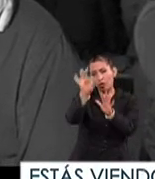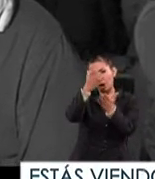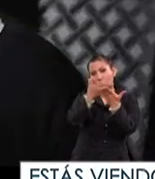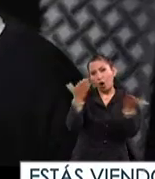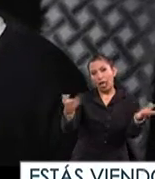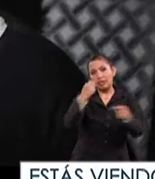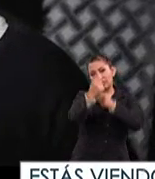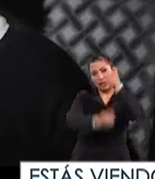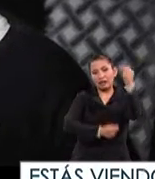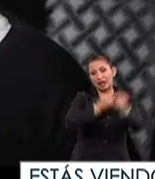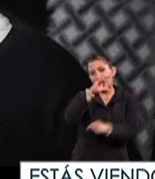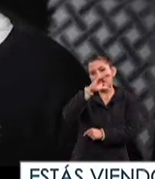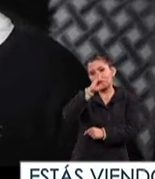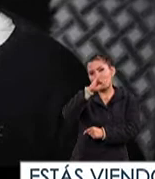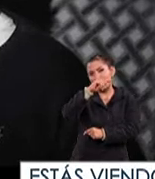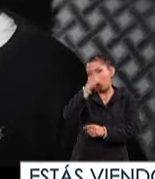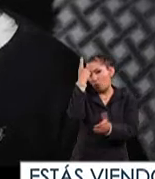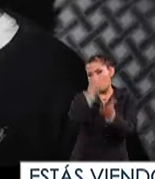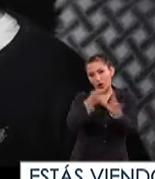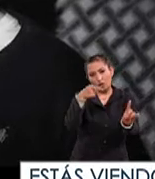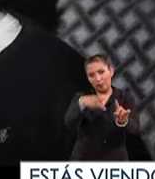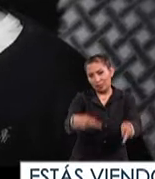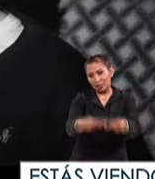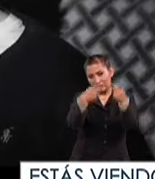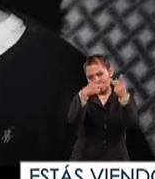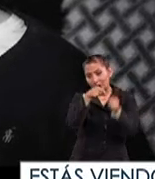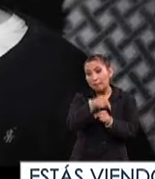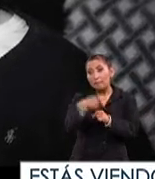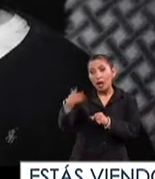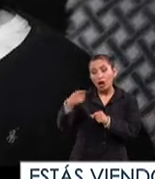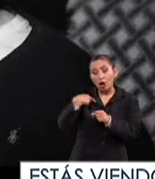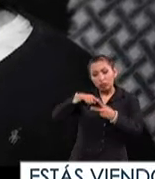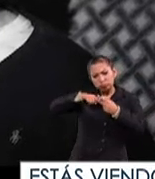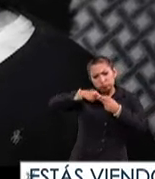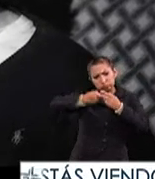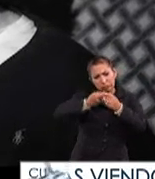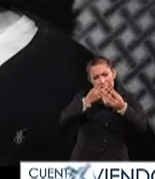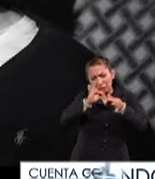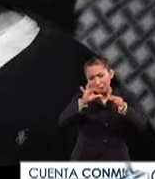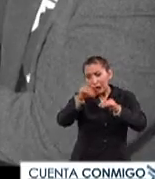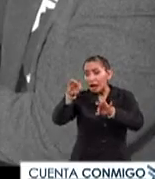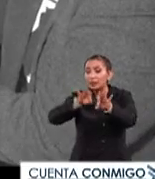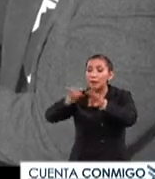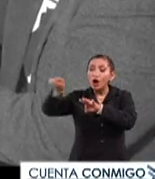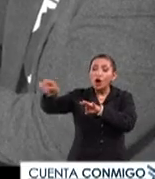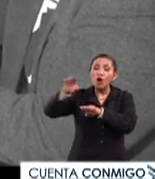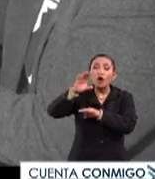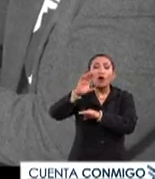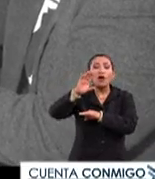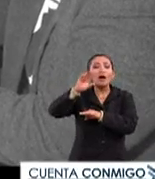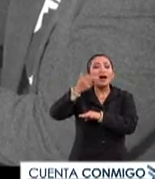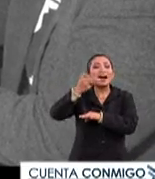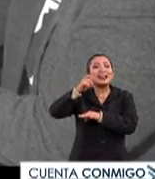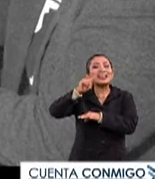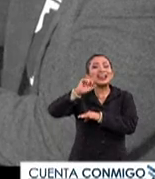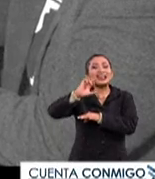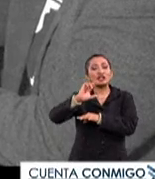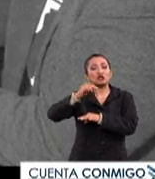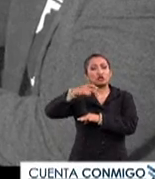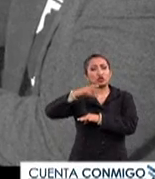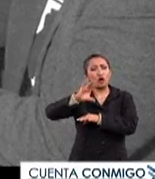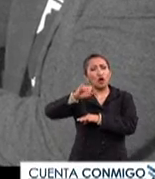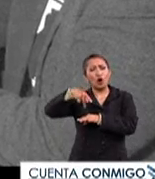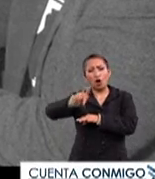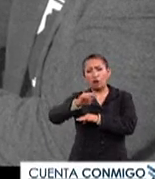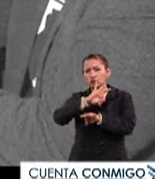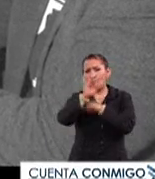ahora solo en la tienda de la Cineteca, pero da una introducción muy amplia al trabajo de Hitchcock y lo que hace después es encuentras toda